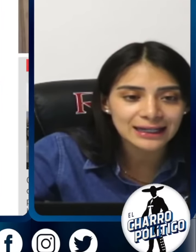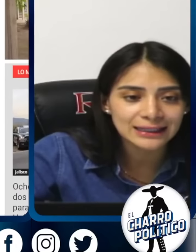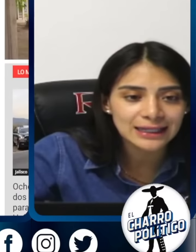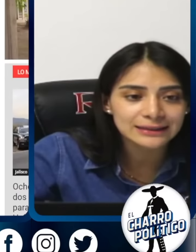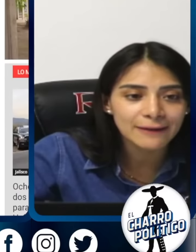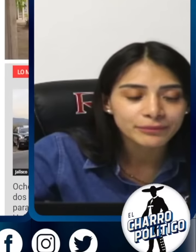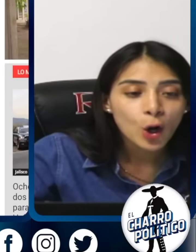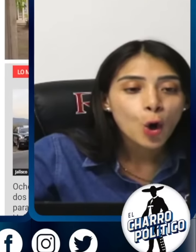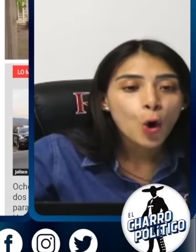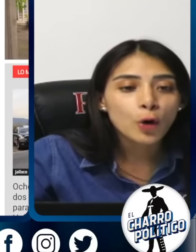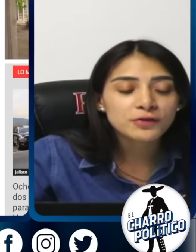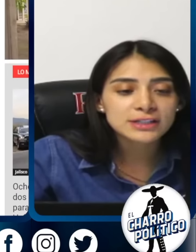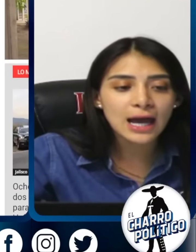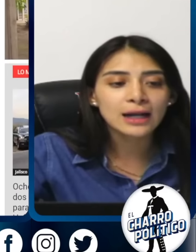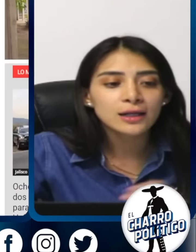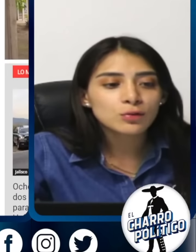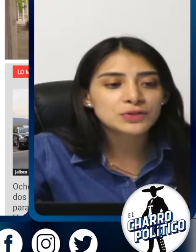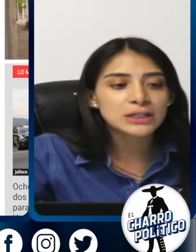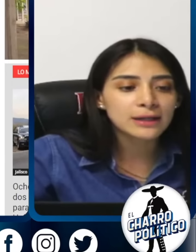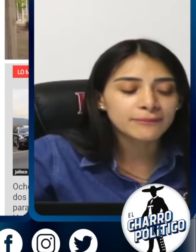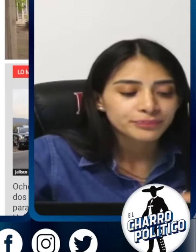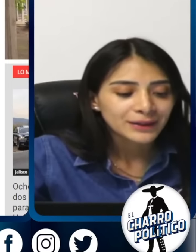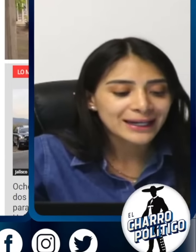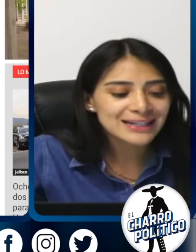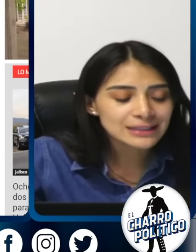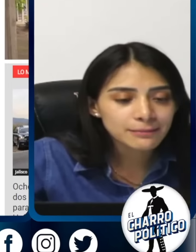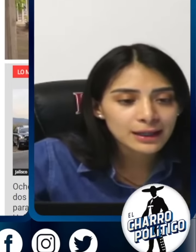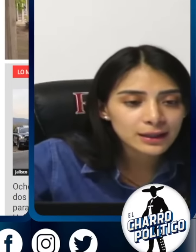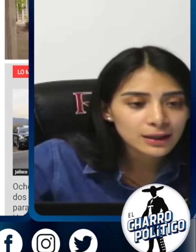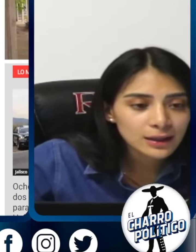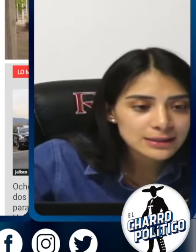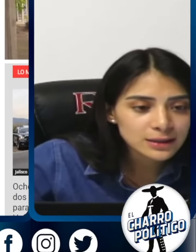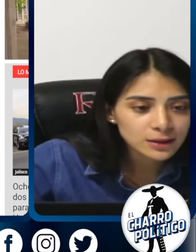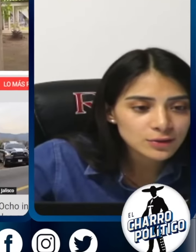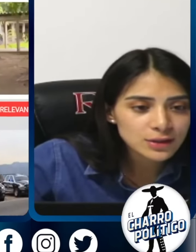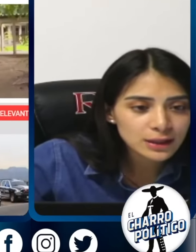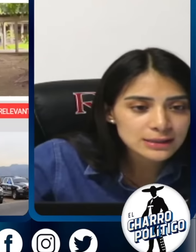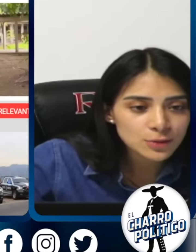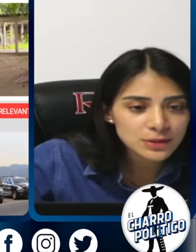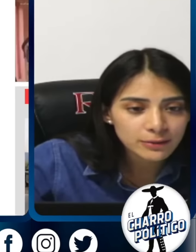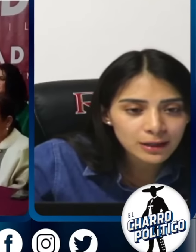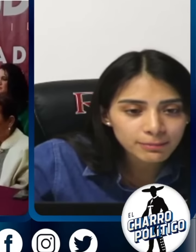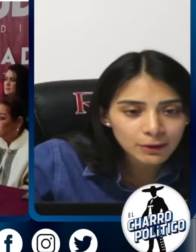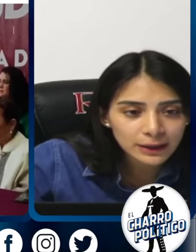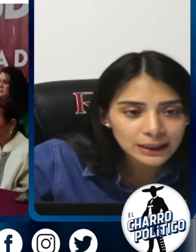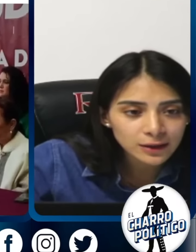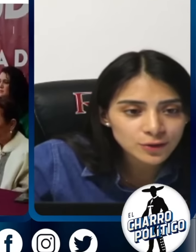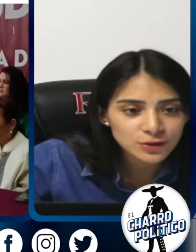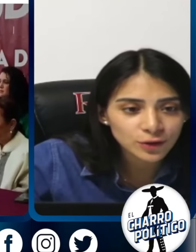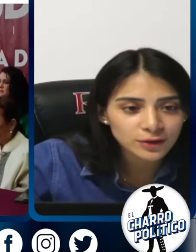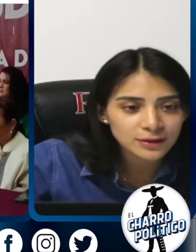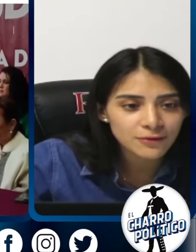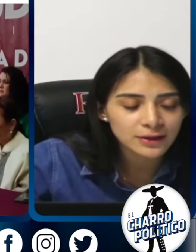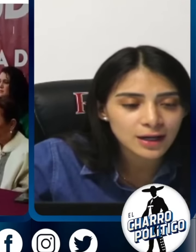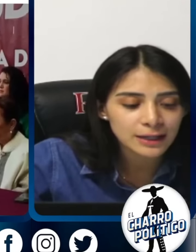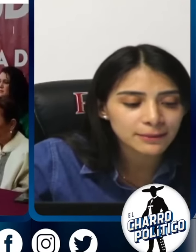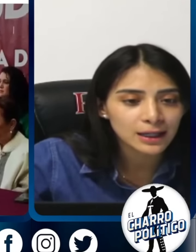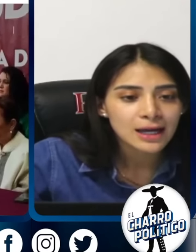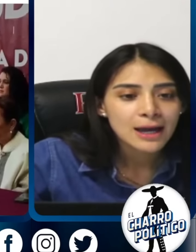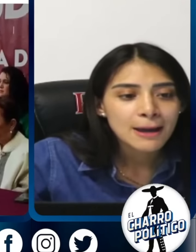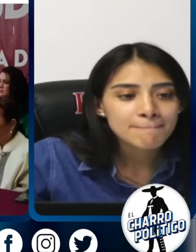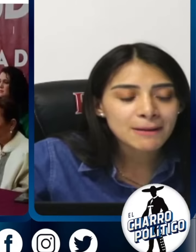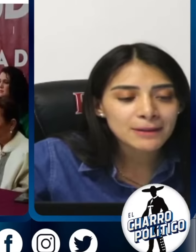es la candidata oficial, inclusive en esta imagen casi no se alcanza a observar, pero aquí yo estoy y al final